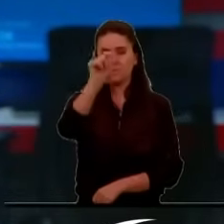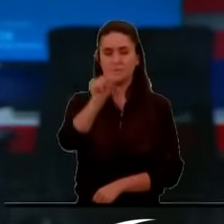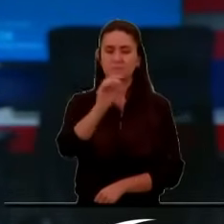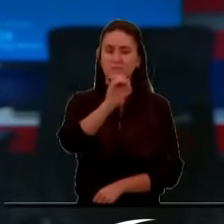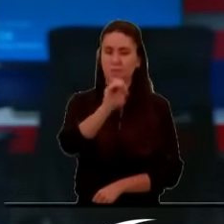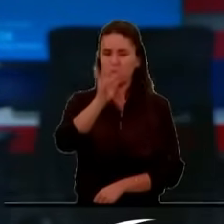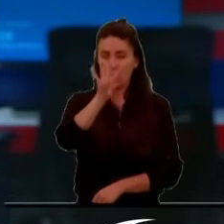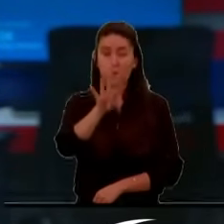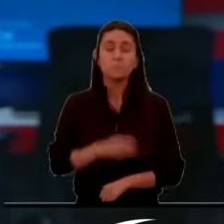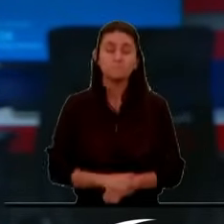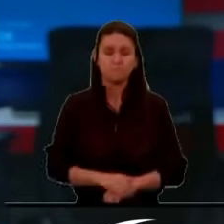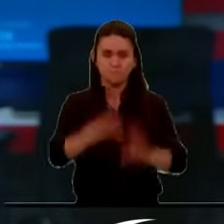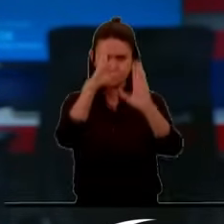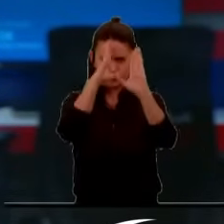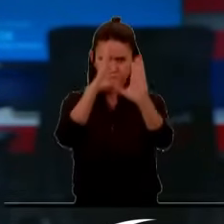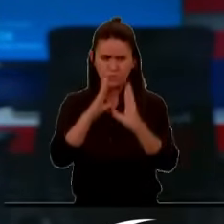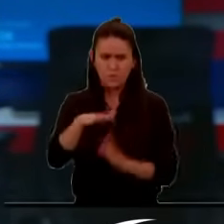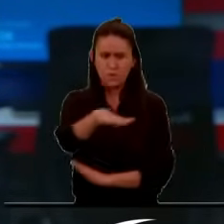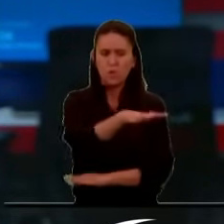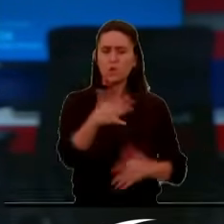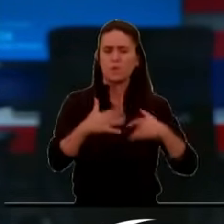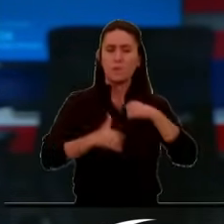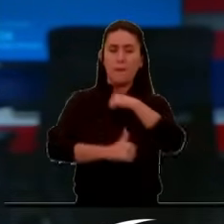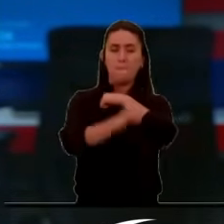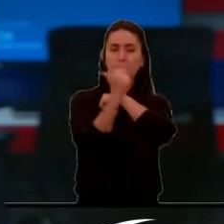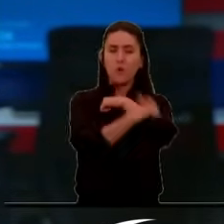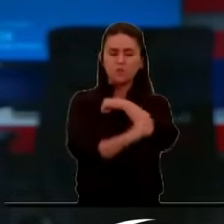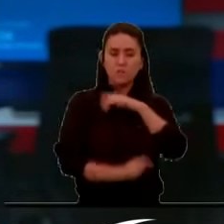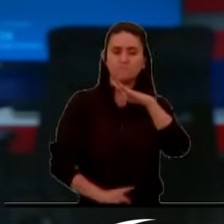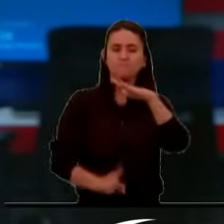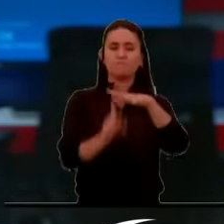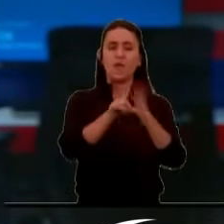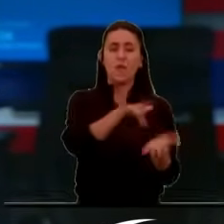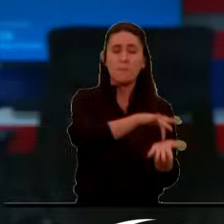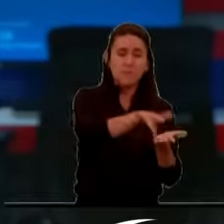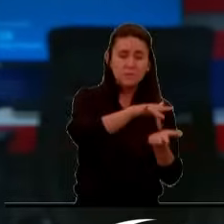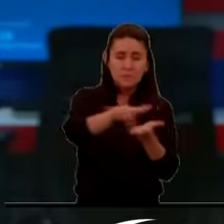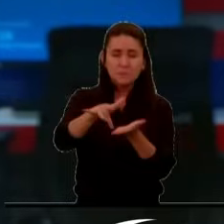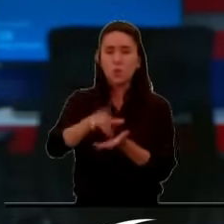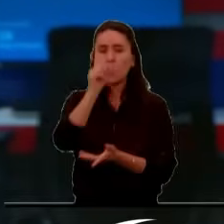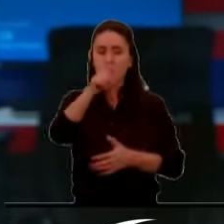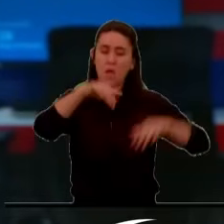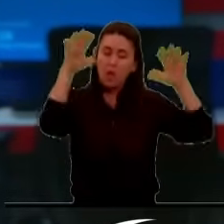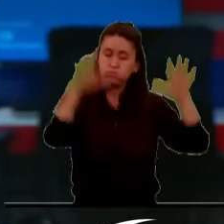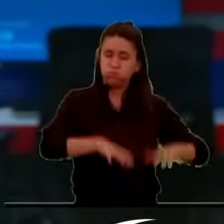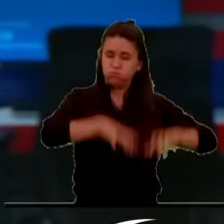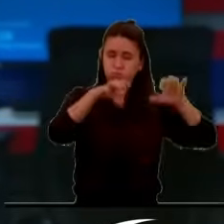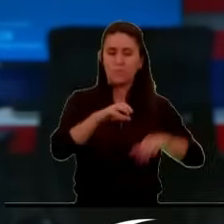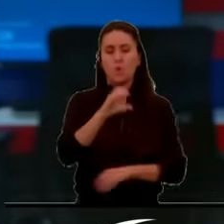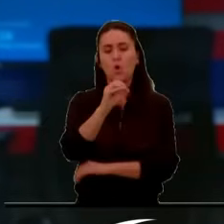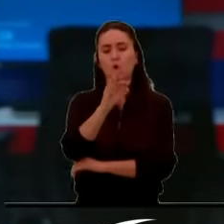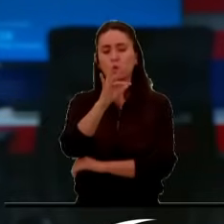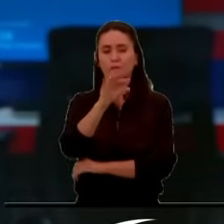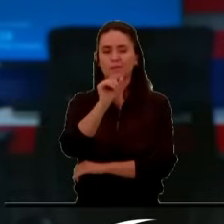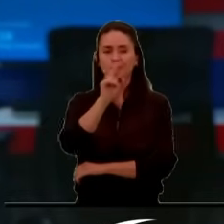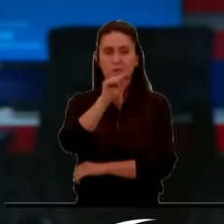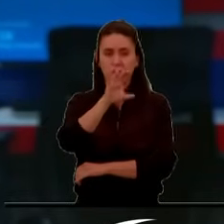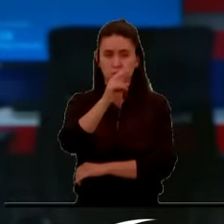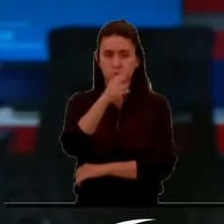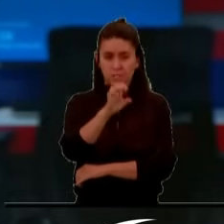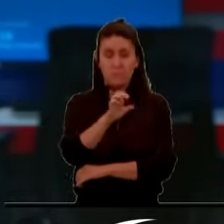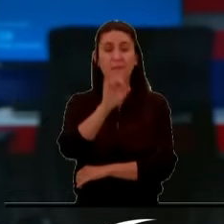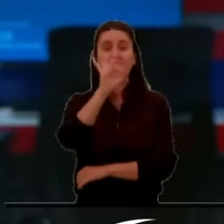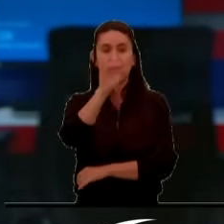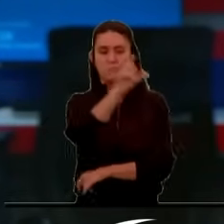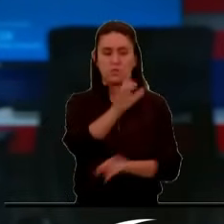1:04. Mucha atención, que en Boyacá se agudizan las emergencias por las intensas lluvias. En Otanche, 3 personas fueron rescatadas de un